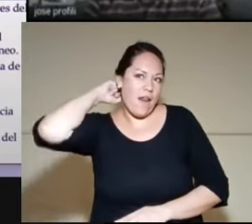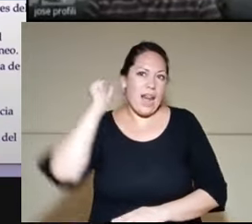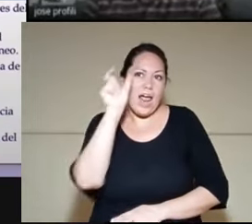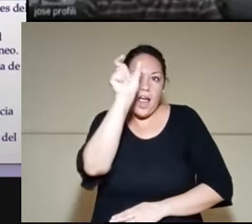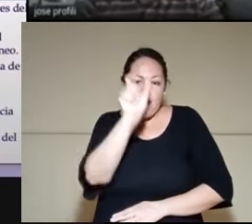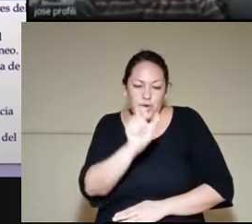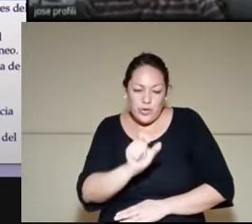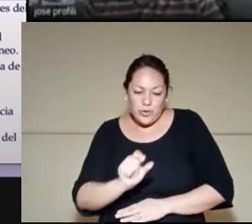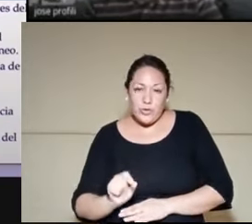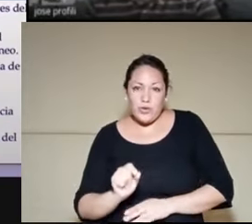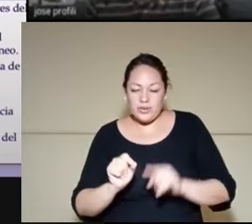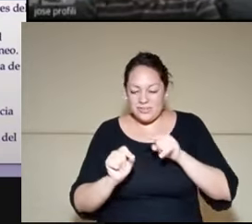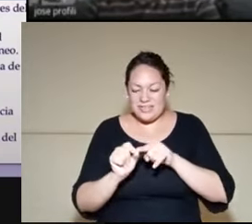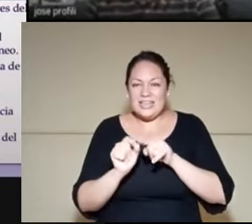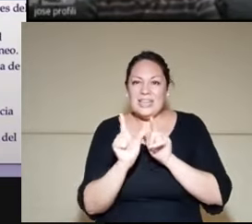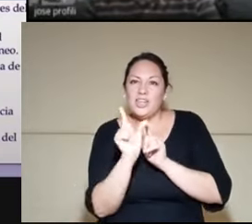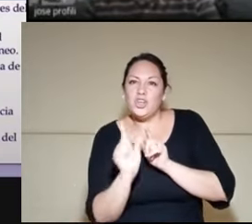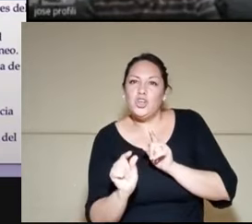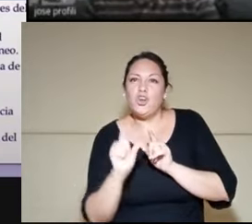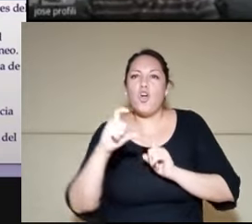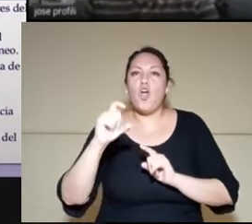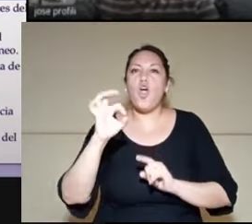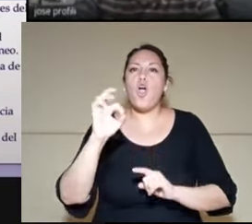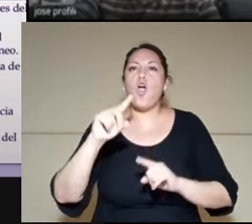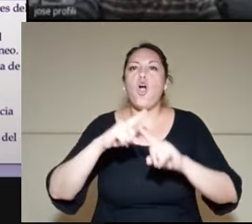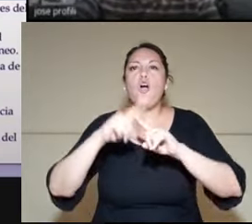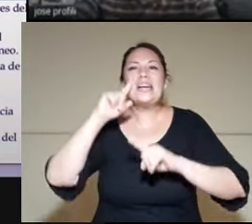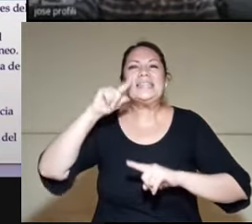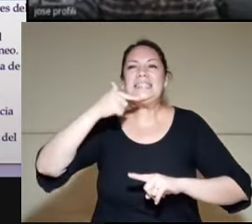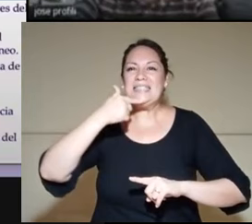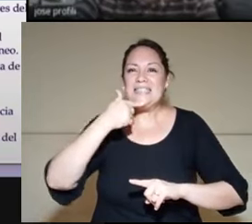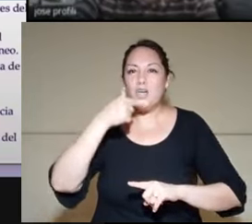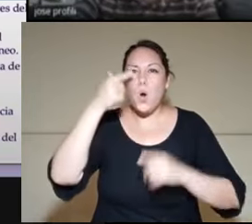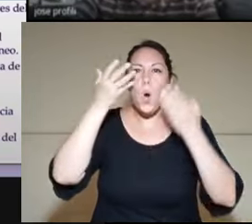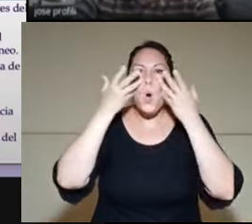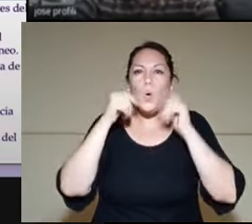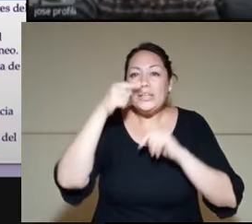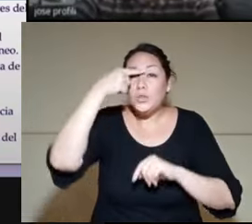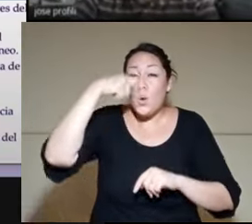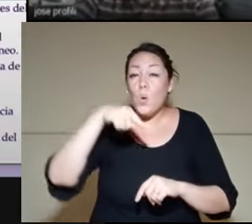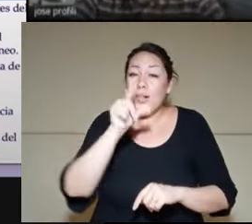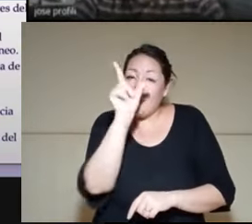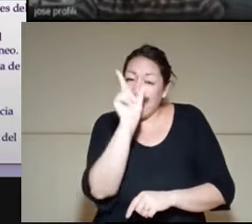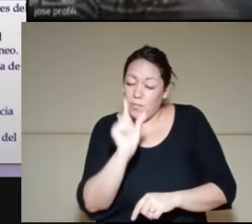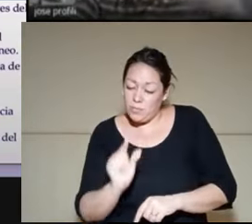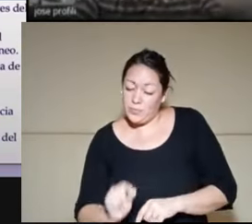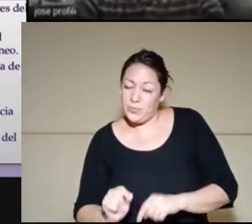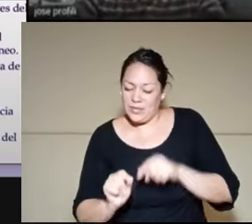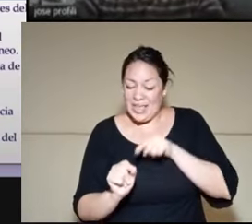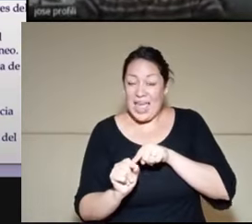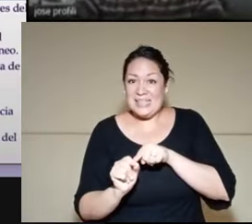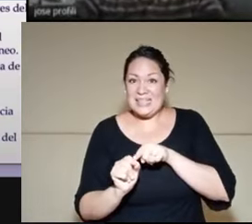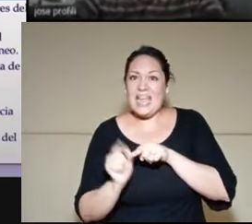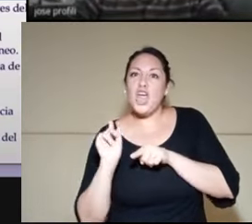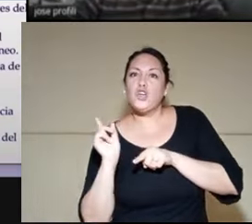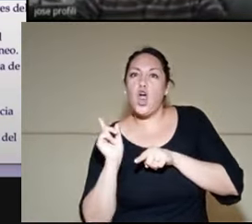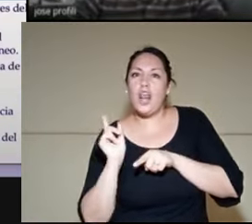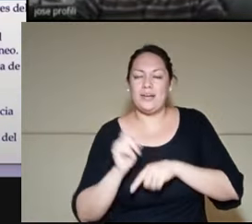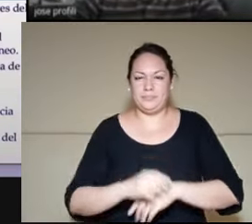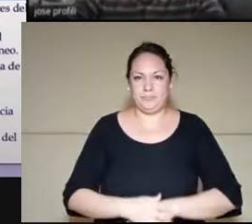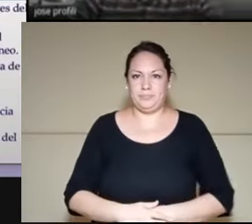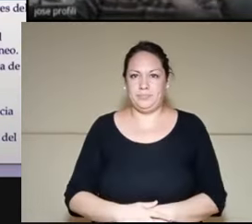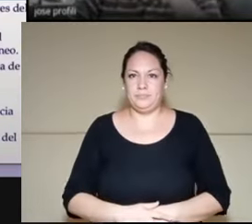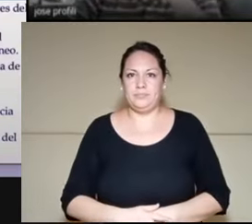las columnas del coxis, de la columna vertebral cercana al coxis, que es el último hueso de la columna vertebral.